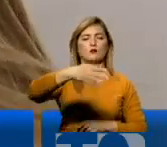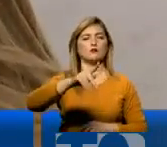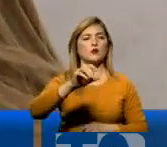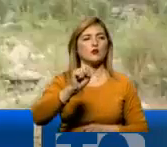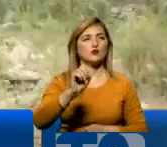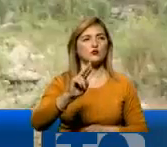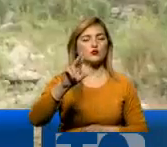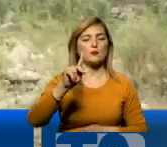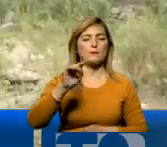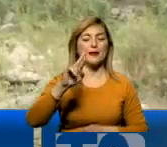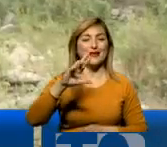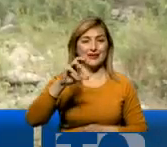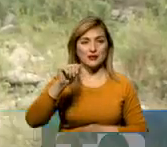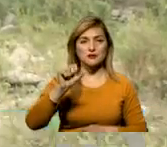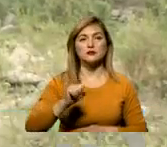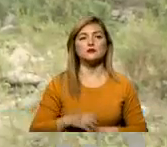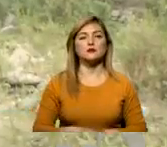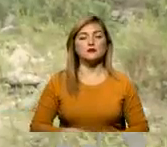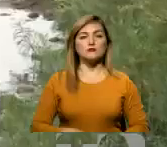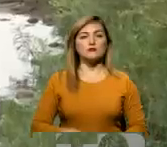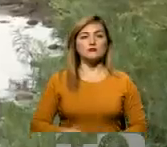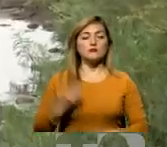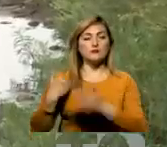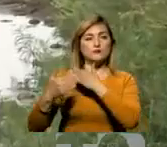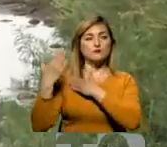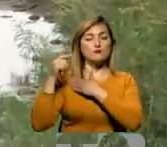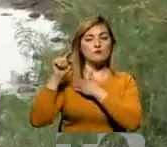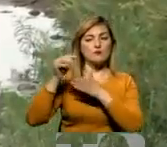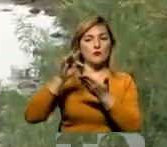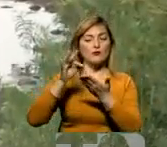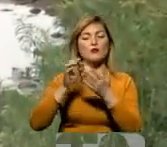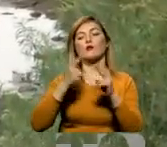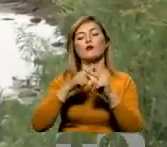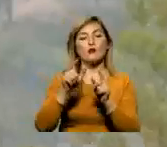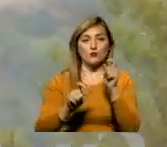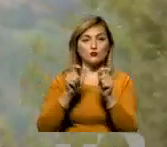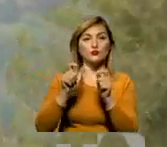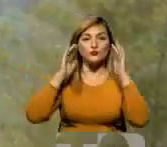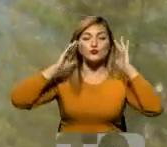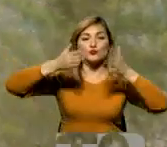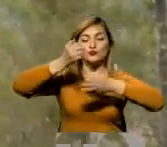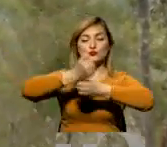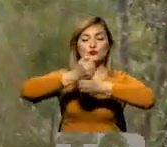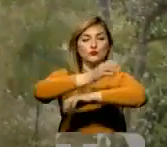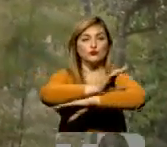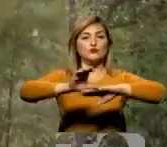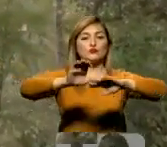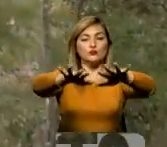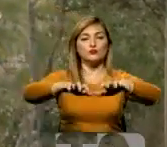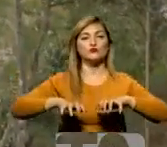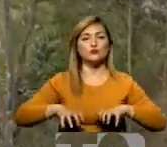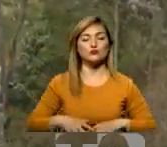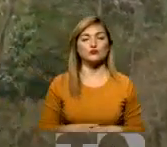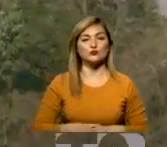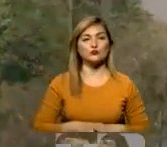cerro Pircas. Según la historia, este cantón, desde sus inicios, sus habitantes se dedican a la agricultura, en lo que